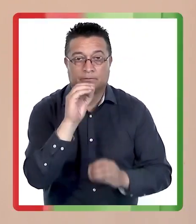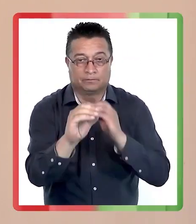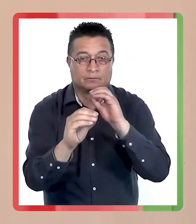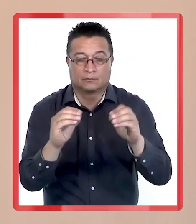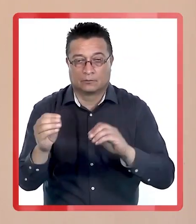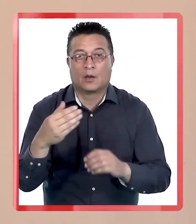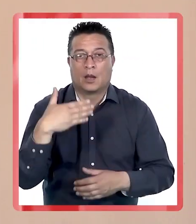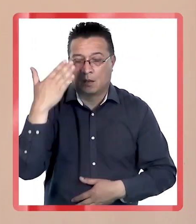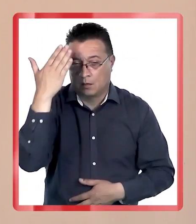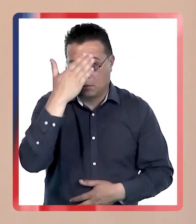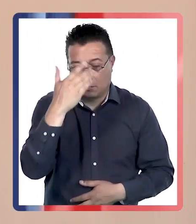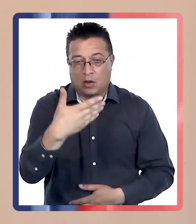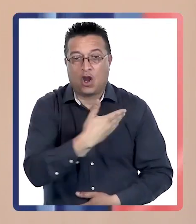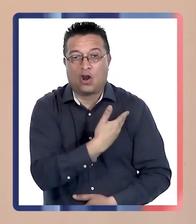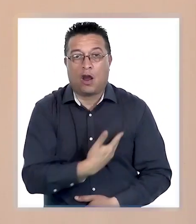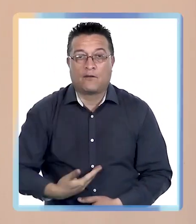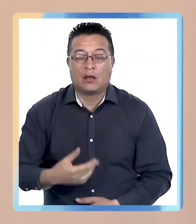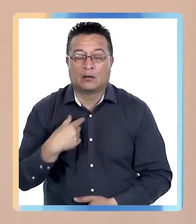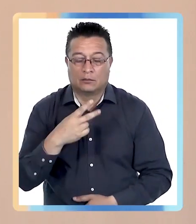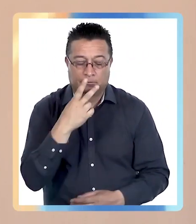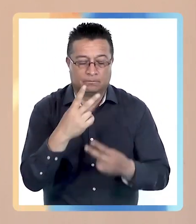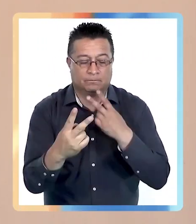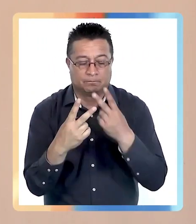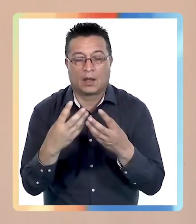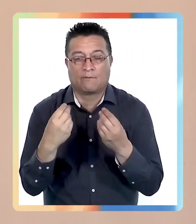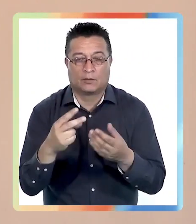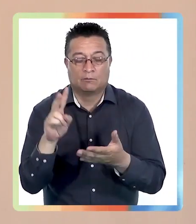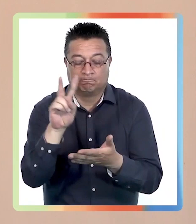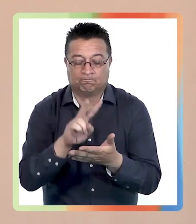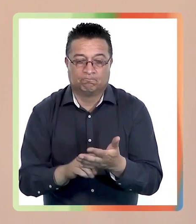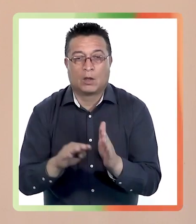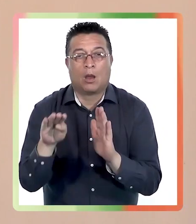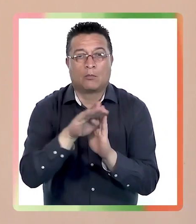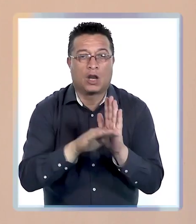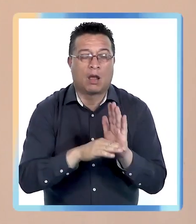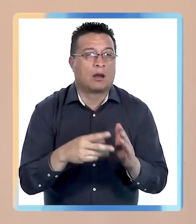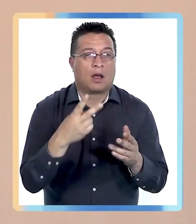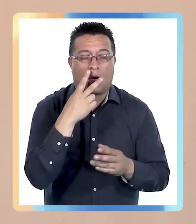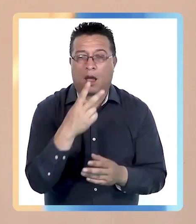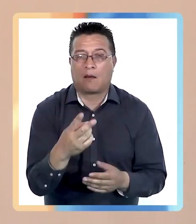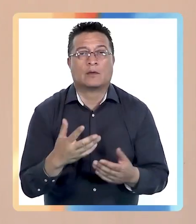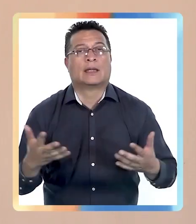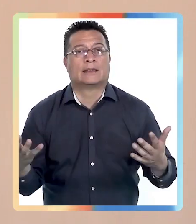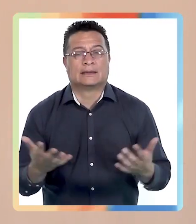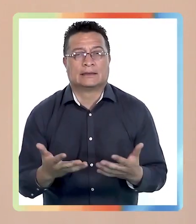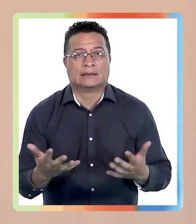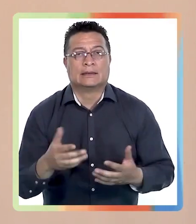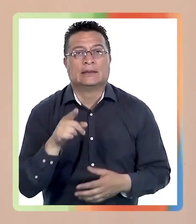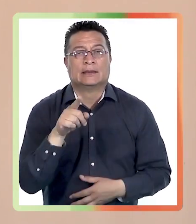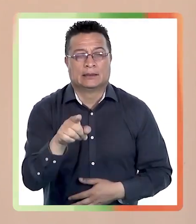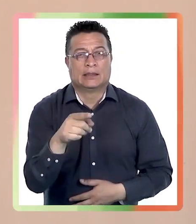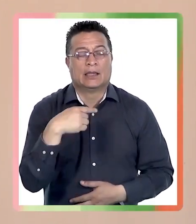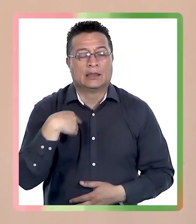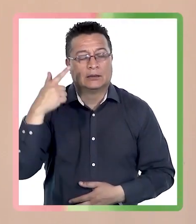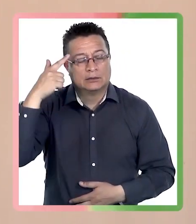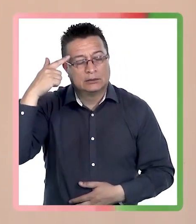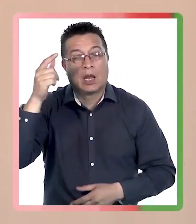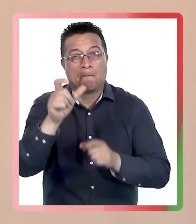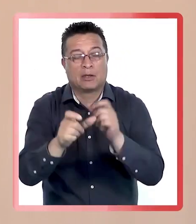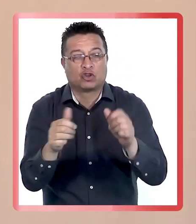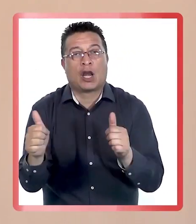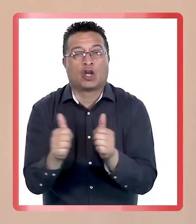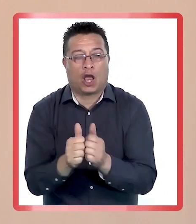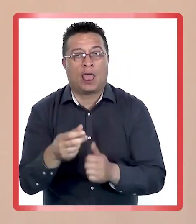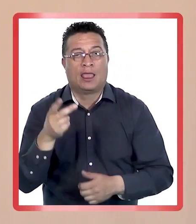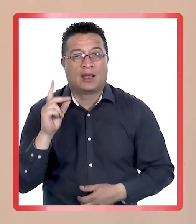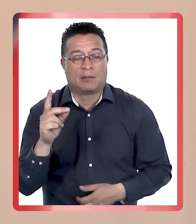también llamando y nos preocupamos En este gobierno por ejemplo de leer bien el programa para ver qué era lo que lo que iba a hacer por las personas